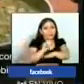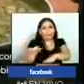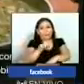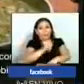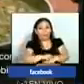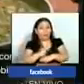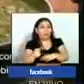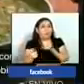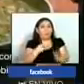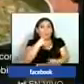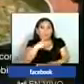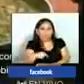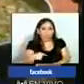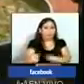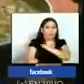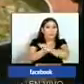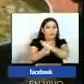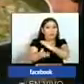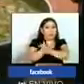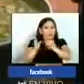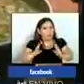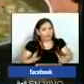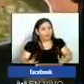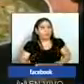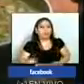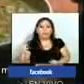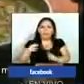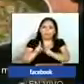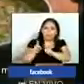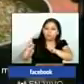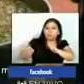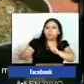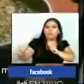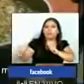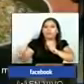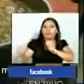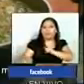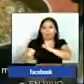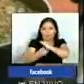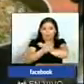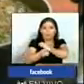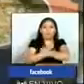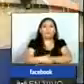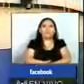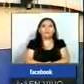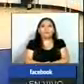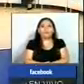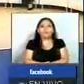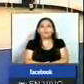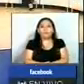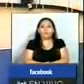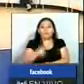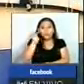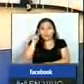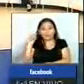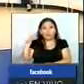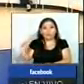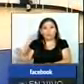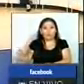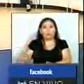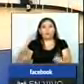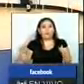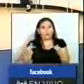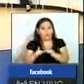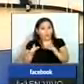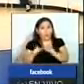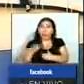está indicando Especialmente En los gobiernos Si hay que seguir La distancia Hay que seguir Las indicaciones De los medios Bueno y para eso Son también